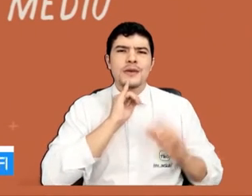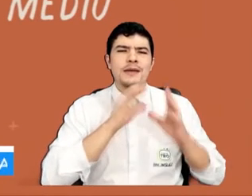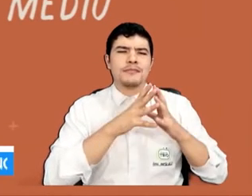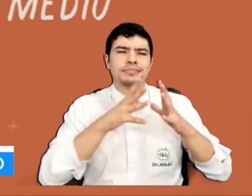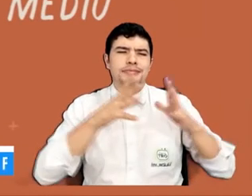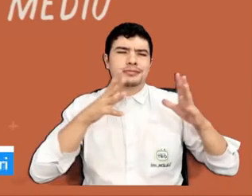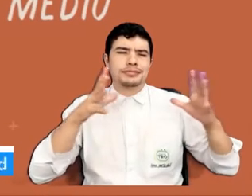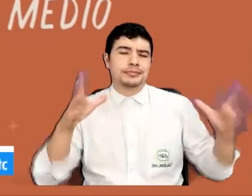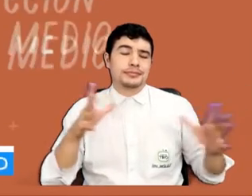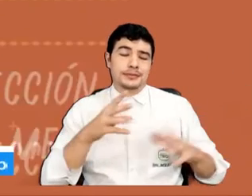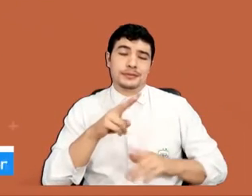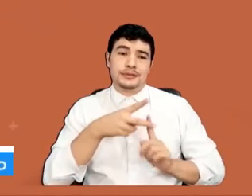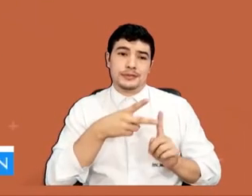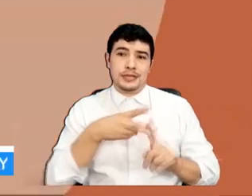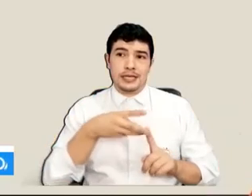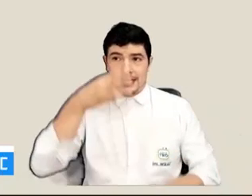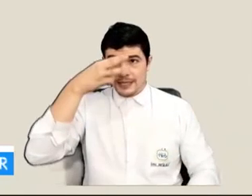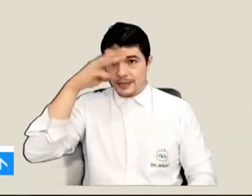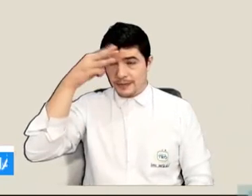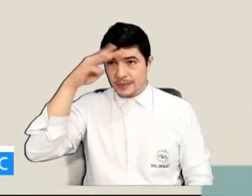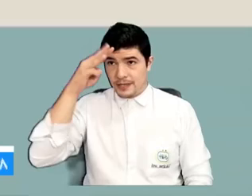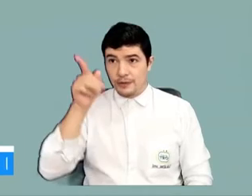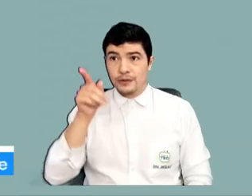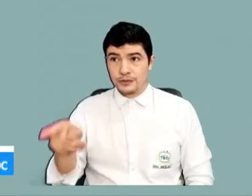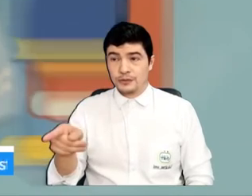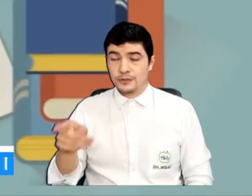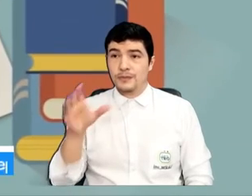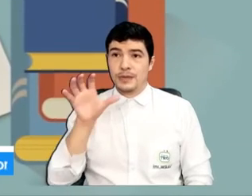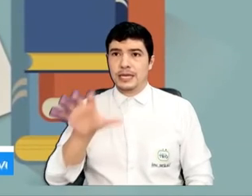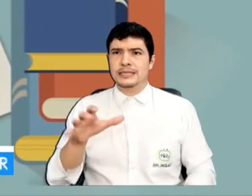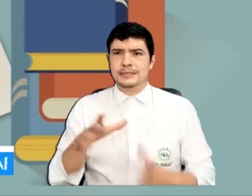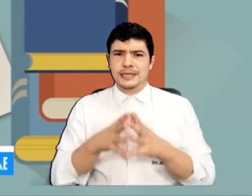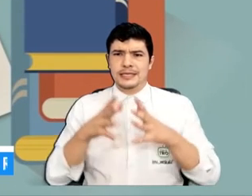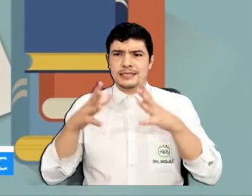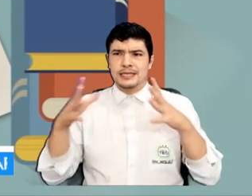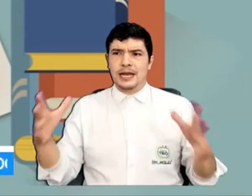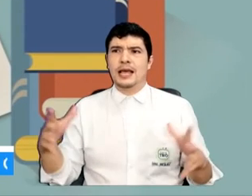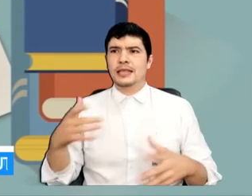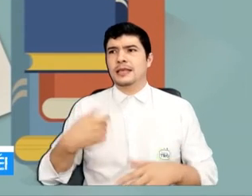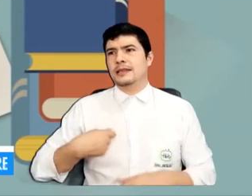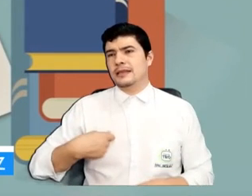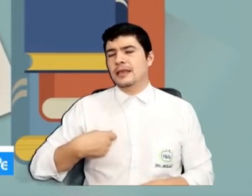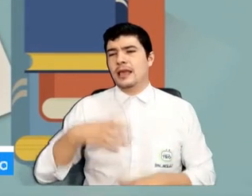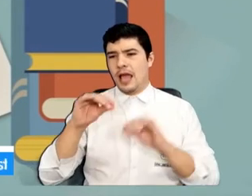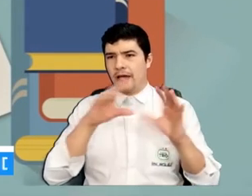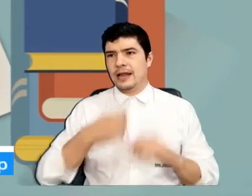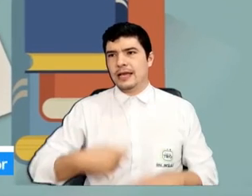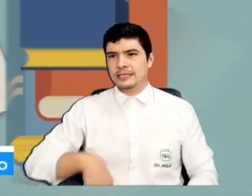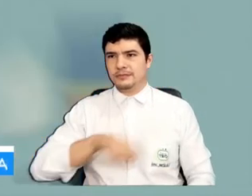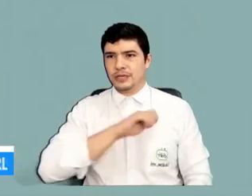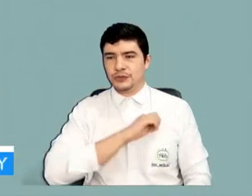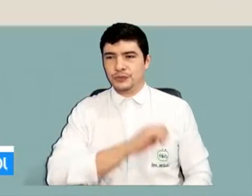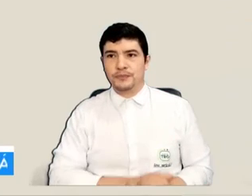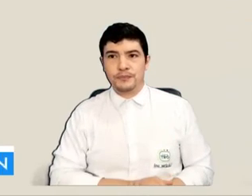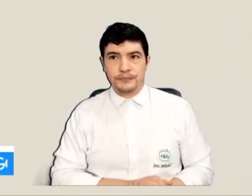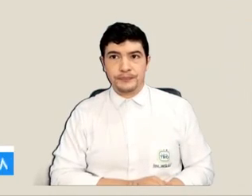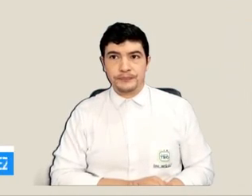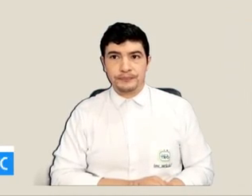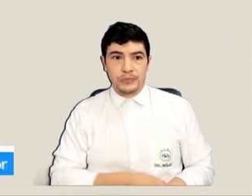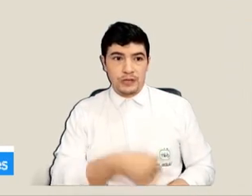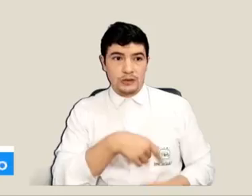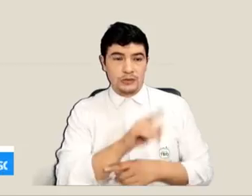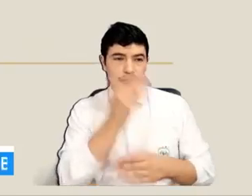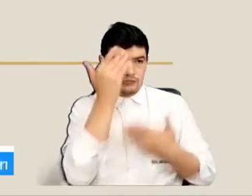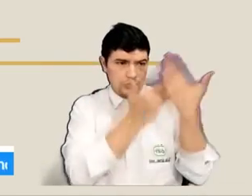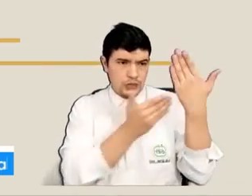de Naciones Unidas, nada menos que 4.000 términos del español proceden del árabe, como aceituna, azúcar, almohada y